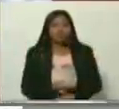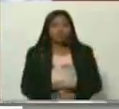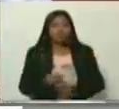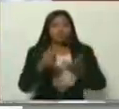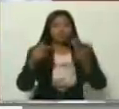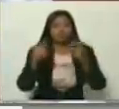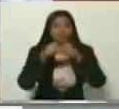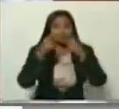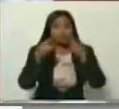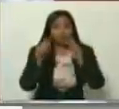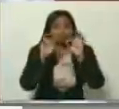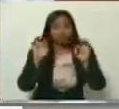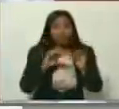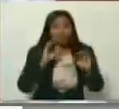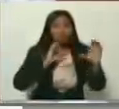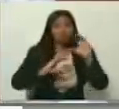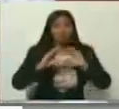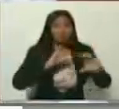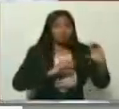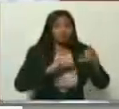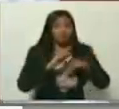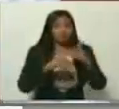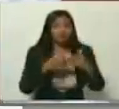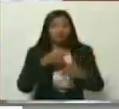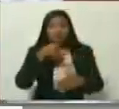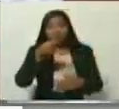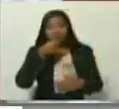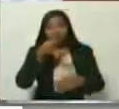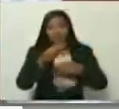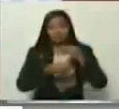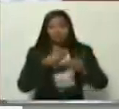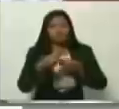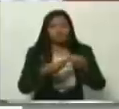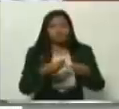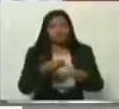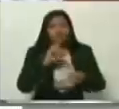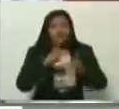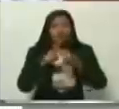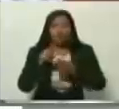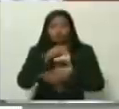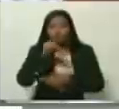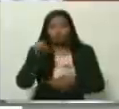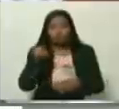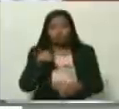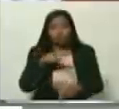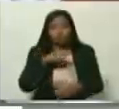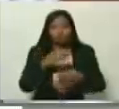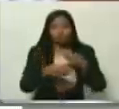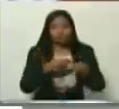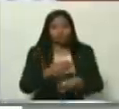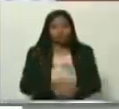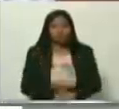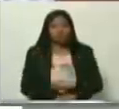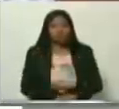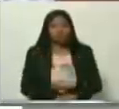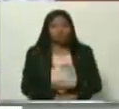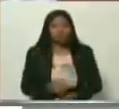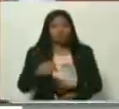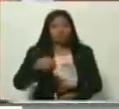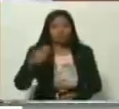diferentes medios de comunicación, en entrevistas hechas por algunos de ustedes. Aquí tengo